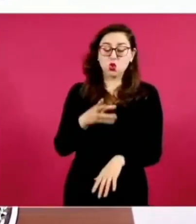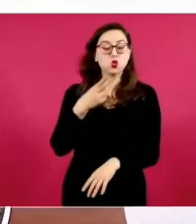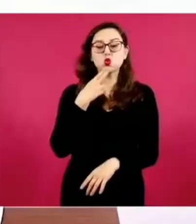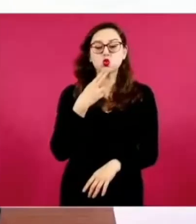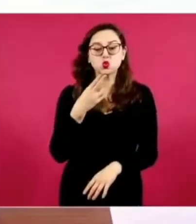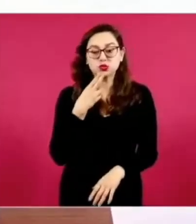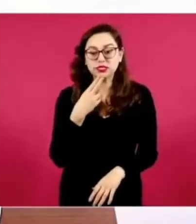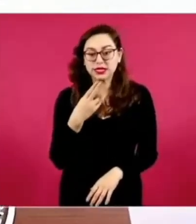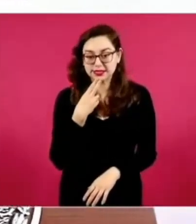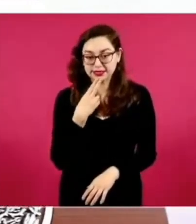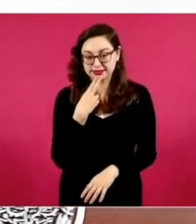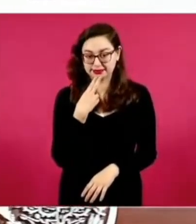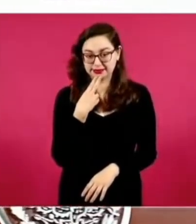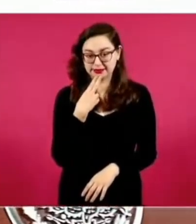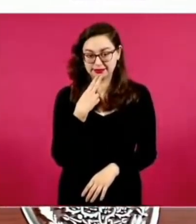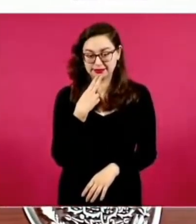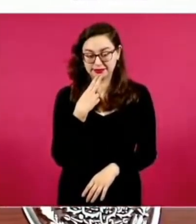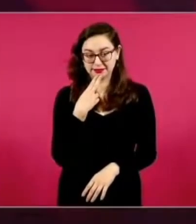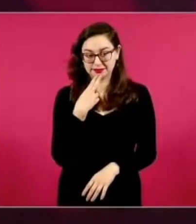mediatizar